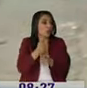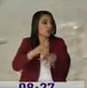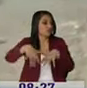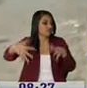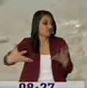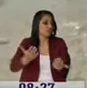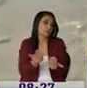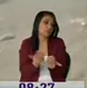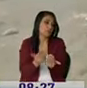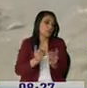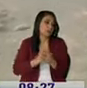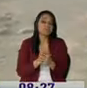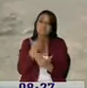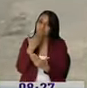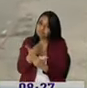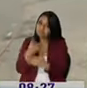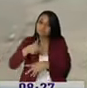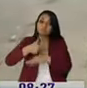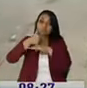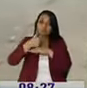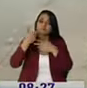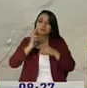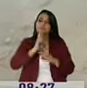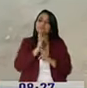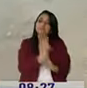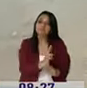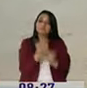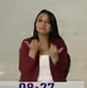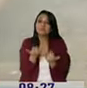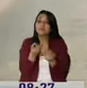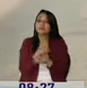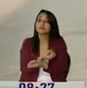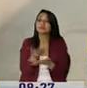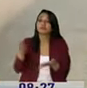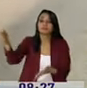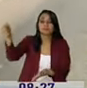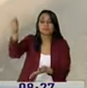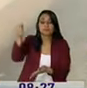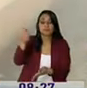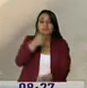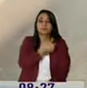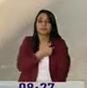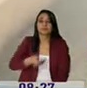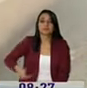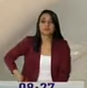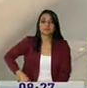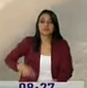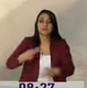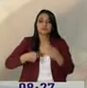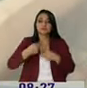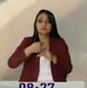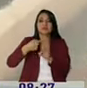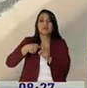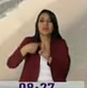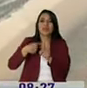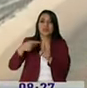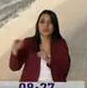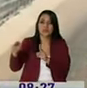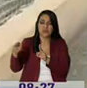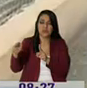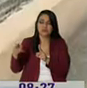Perfecto, muchísimas gracias la autoridad respondiendo. Nosotros también queremos hablar con el presidente de los comerciantes que lo tenemos aquí